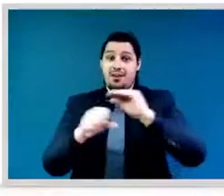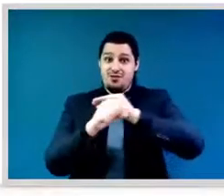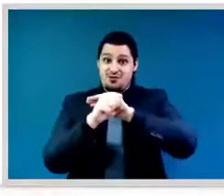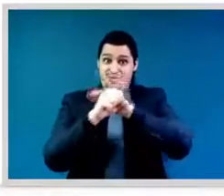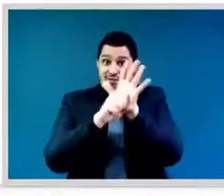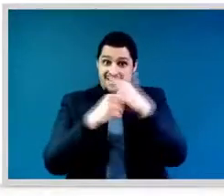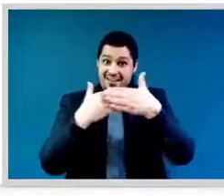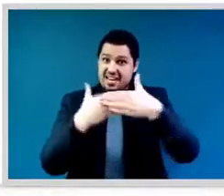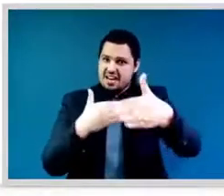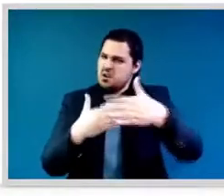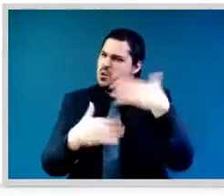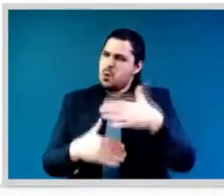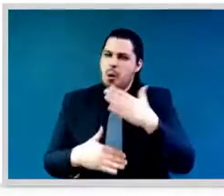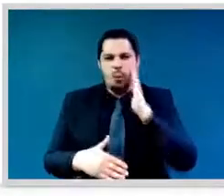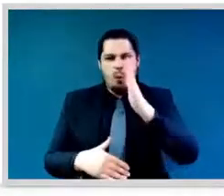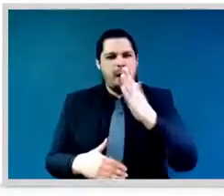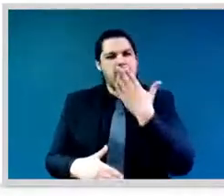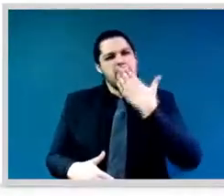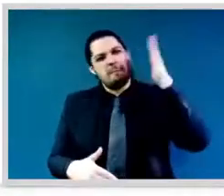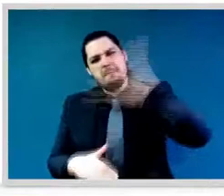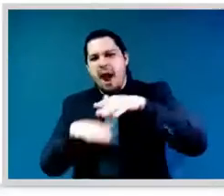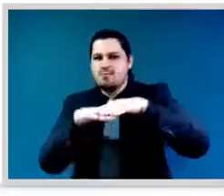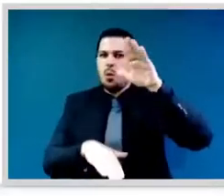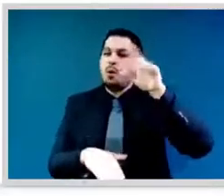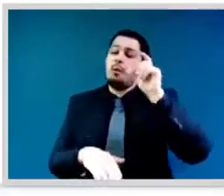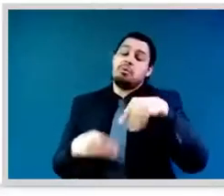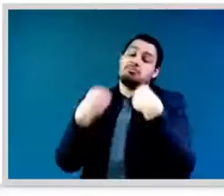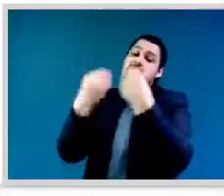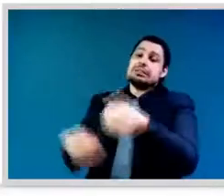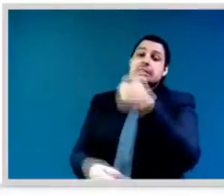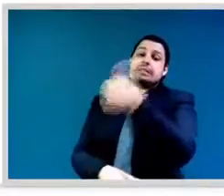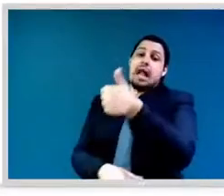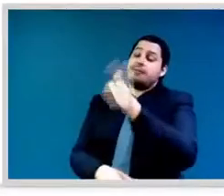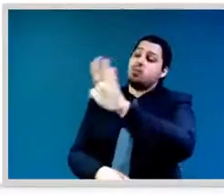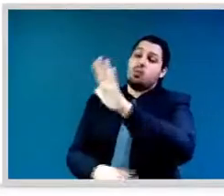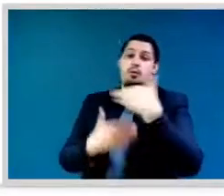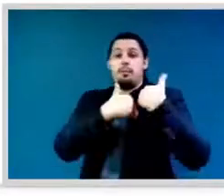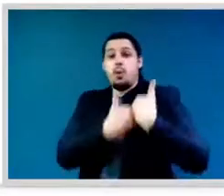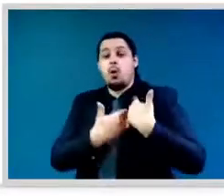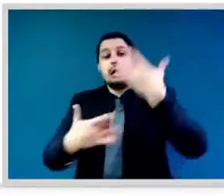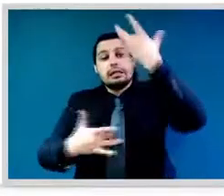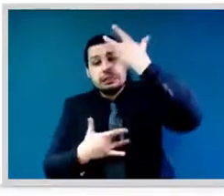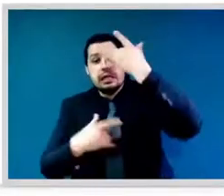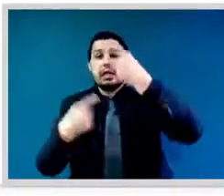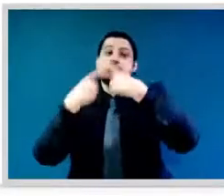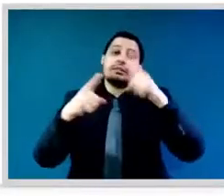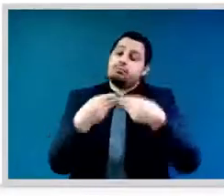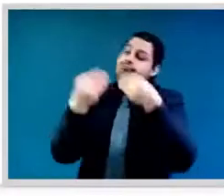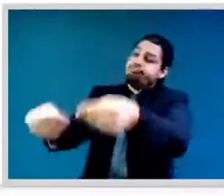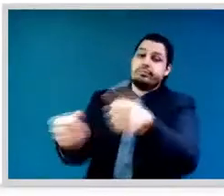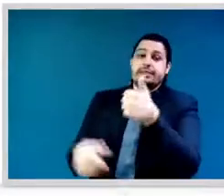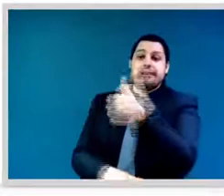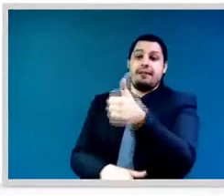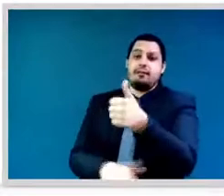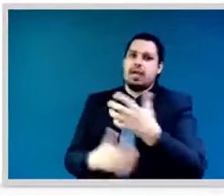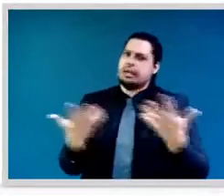Después de tanto haber transitado de Beijing acá hay diagnósticos que se repiten y no hay